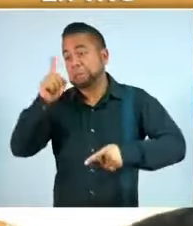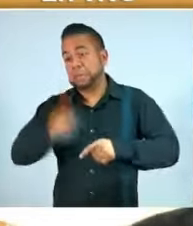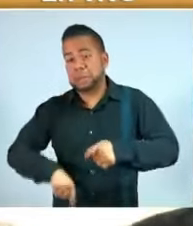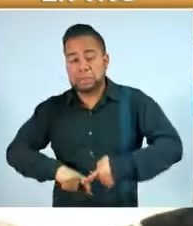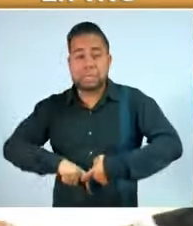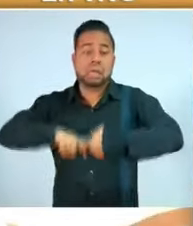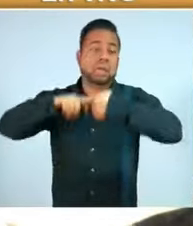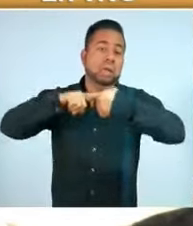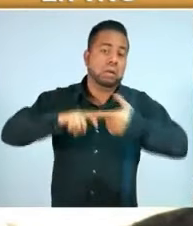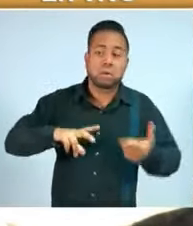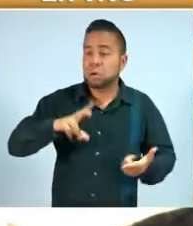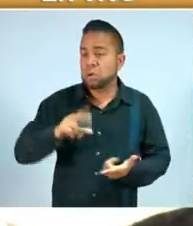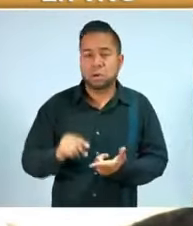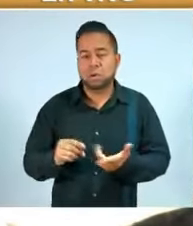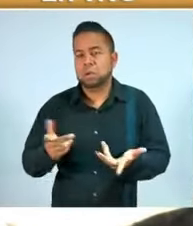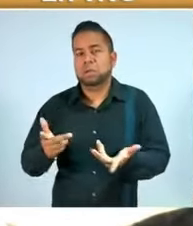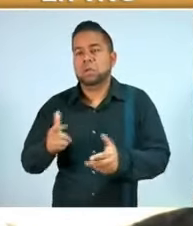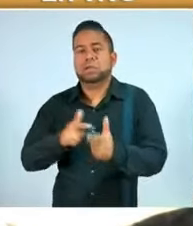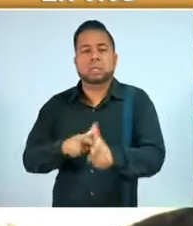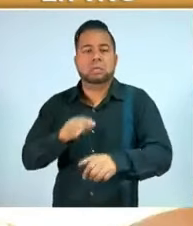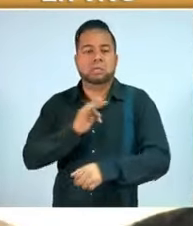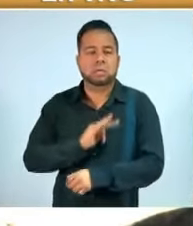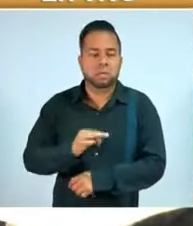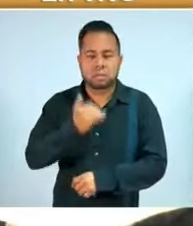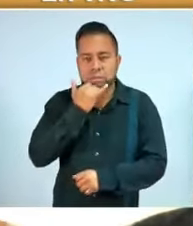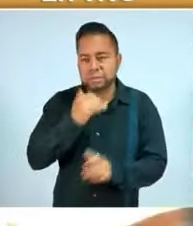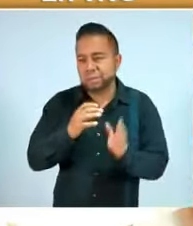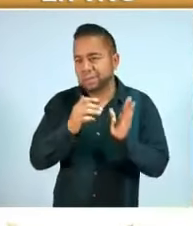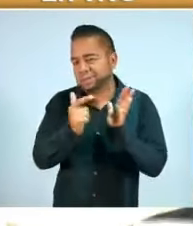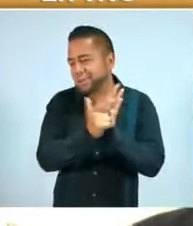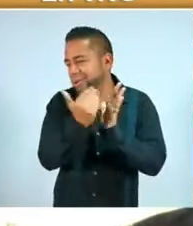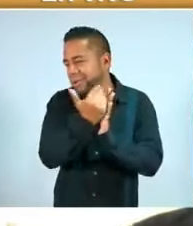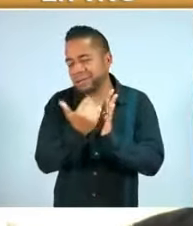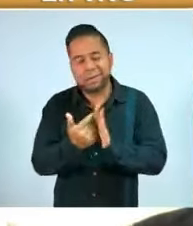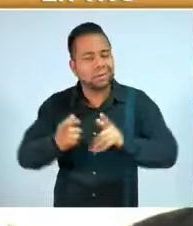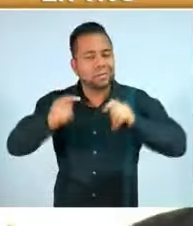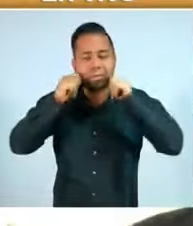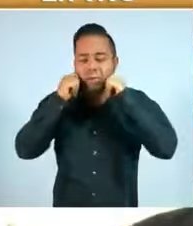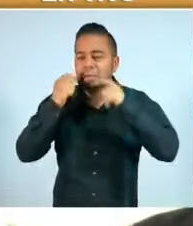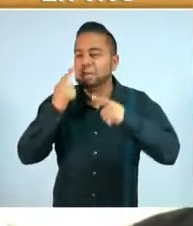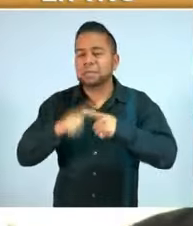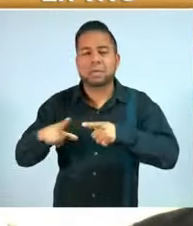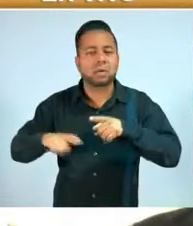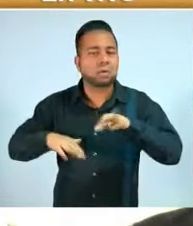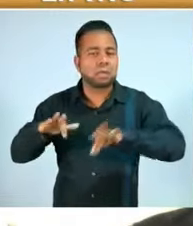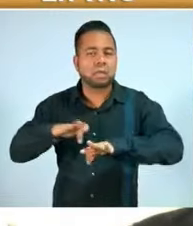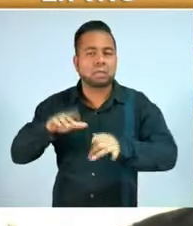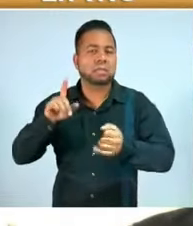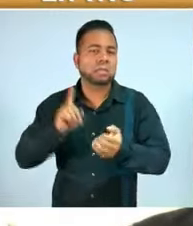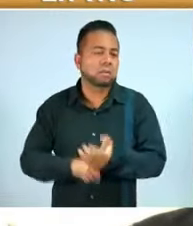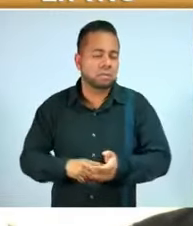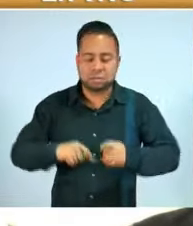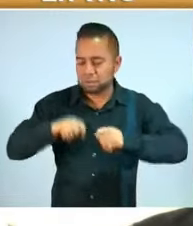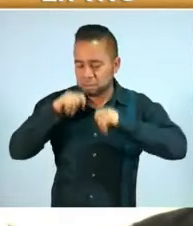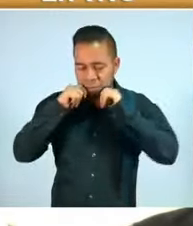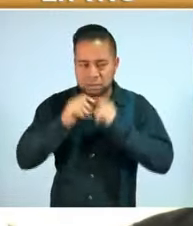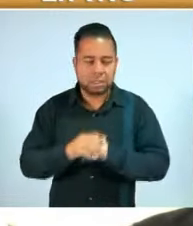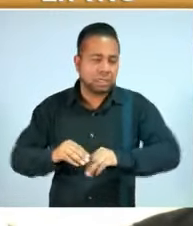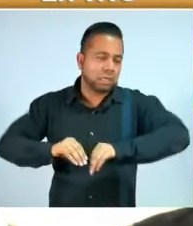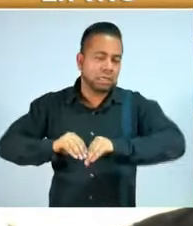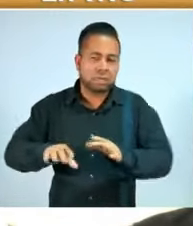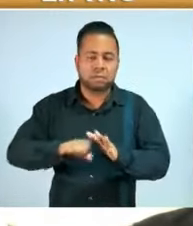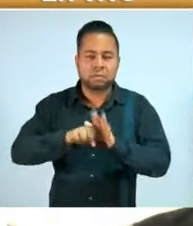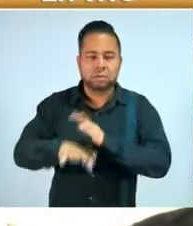causado ejecutoria. Hay criterio jurisprudencial, cualquiera que sea el servidor público, cualquiera. Obviamente que si se